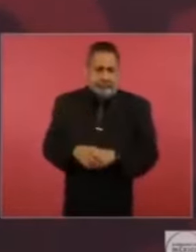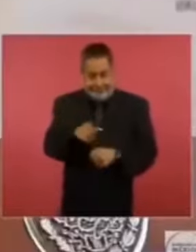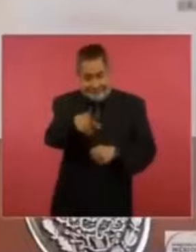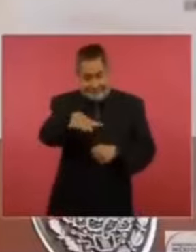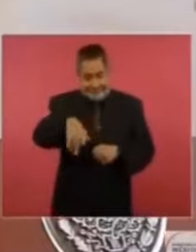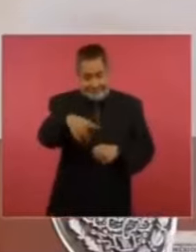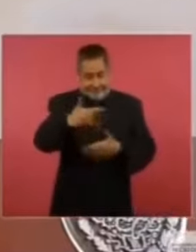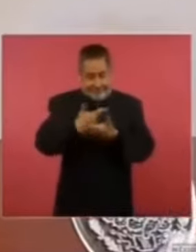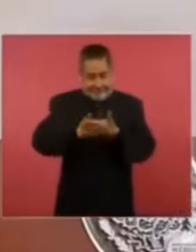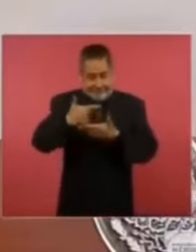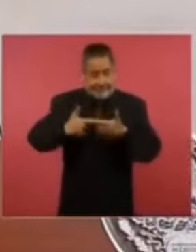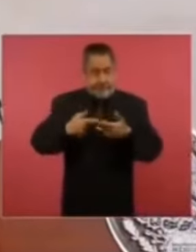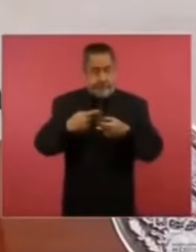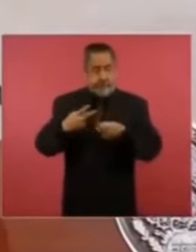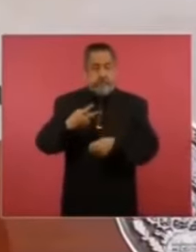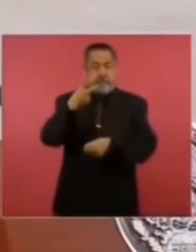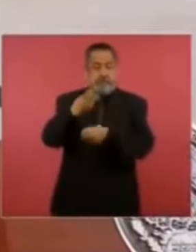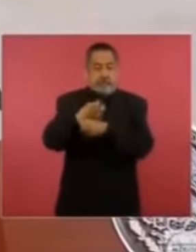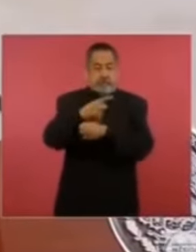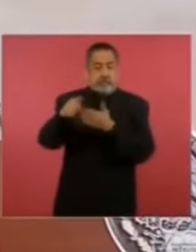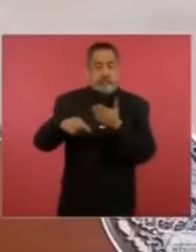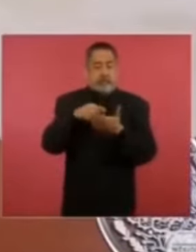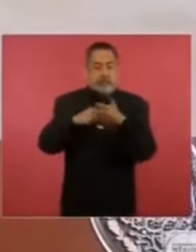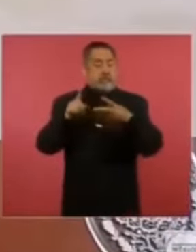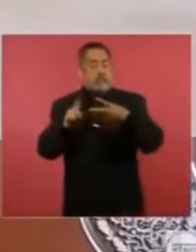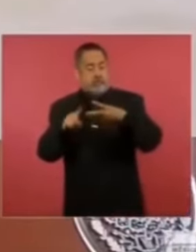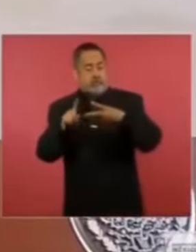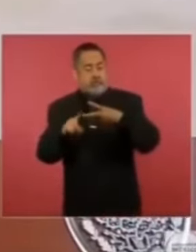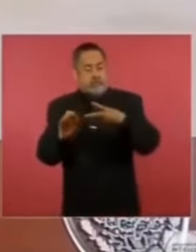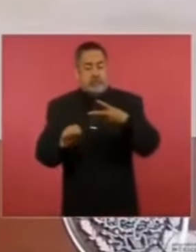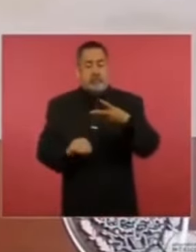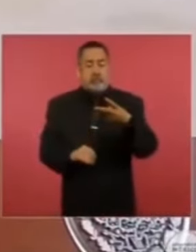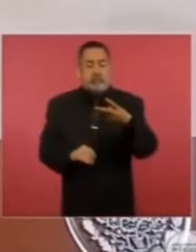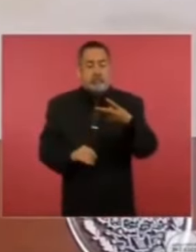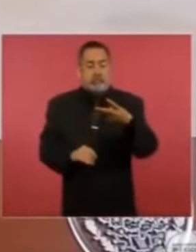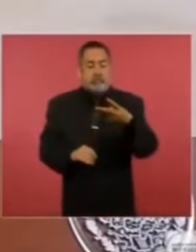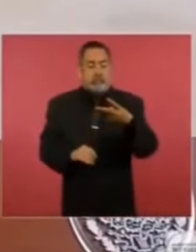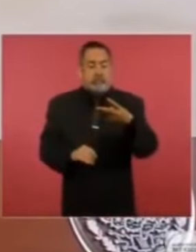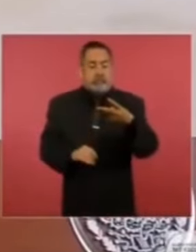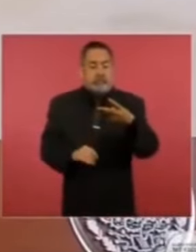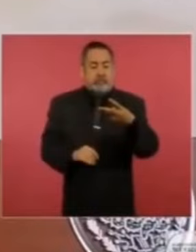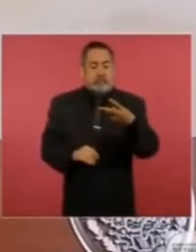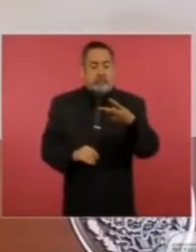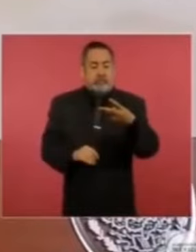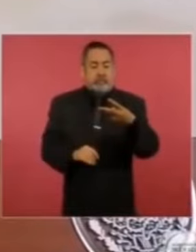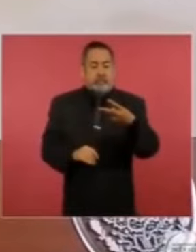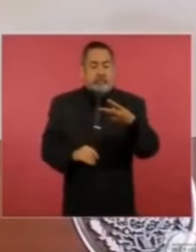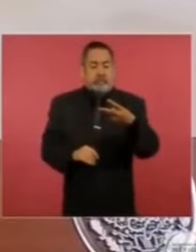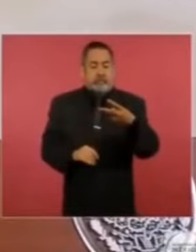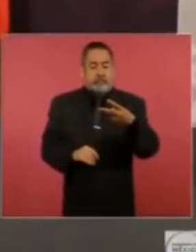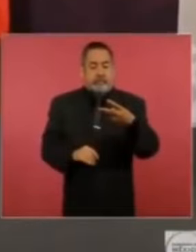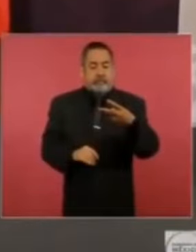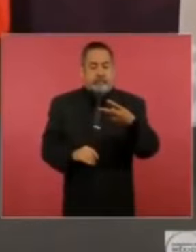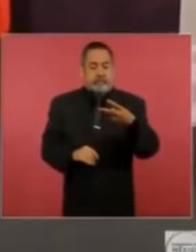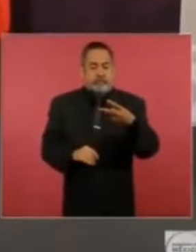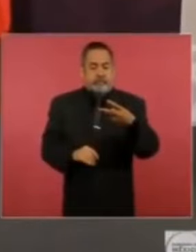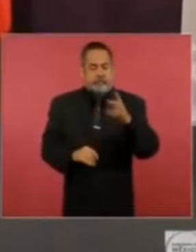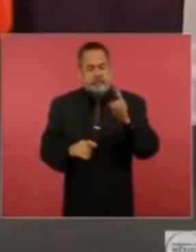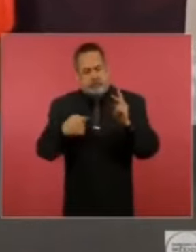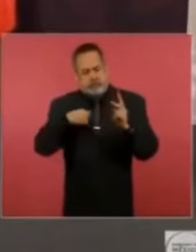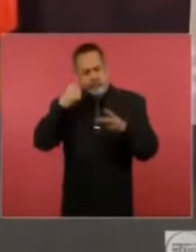y toca la puerta la encuesta es ahora sí más real porque no todos tienen teléfono para